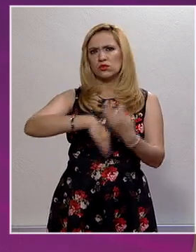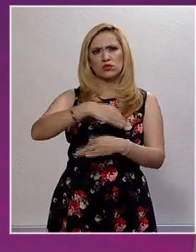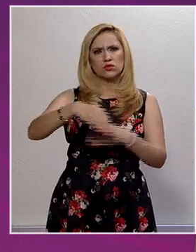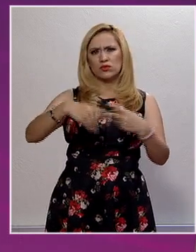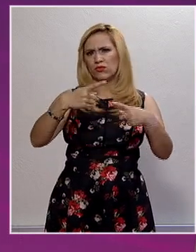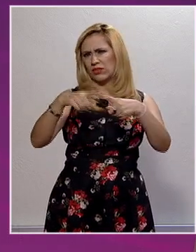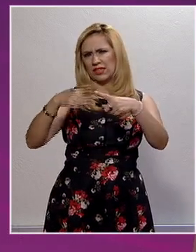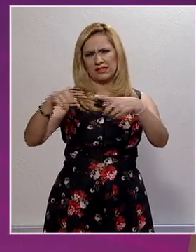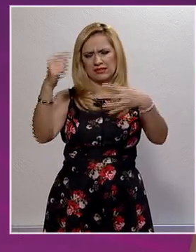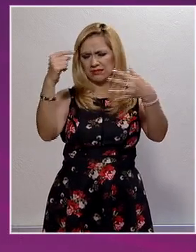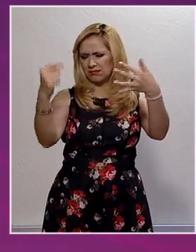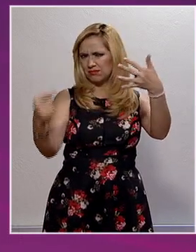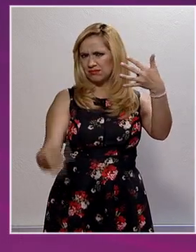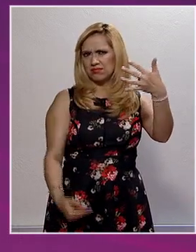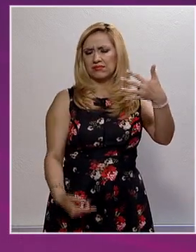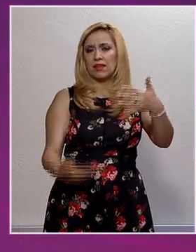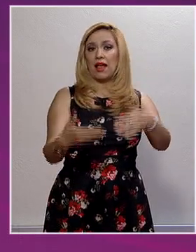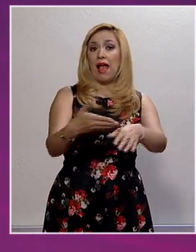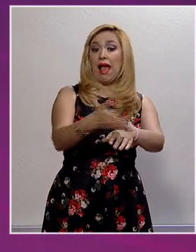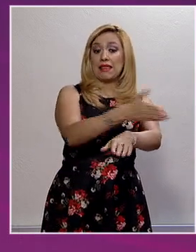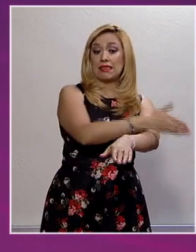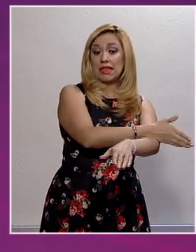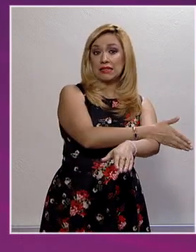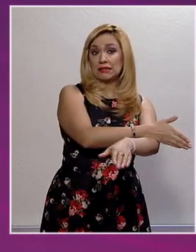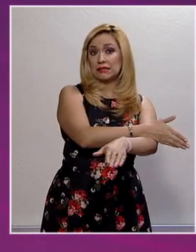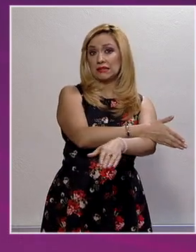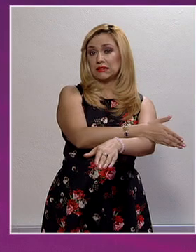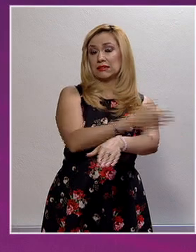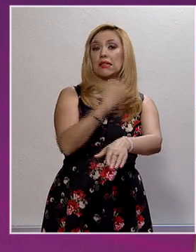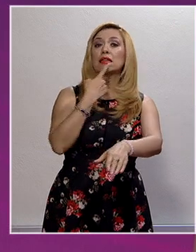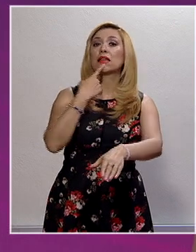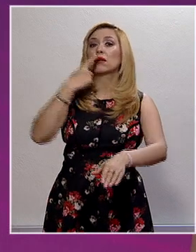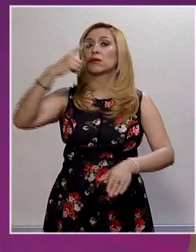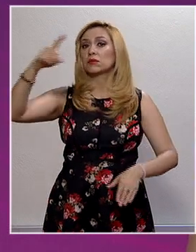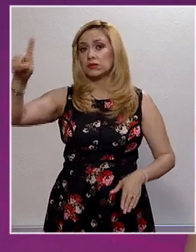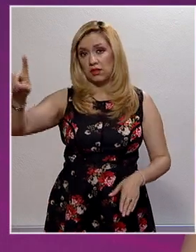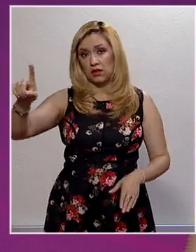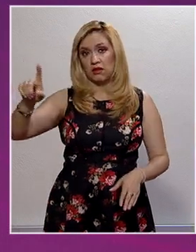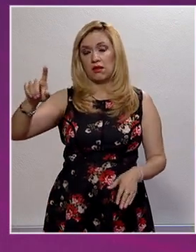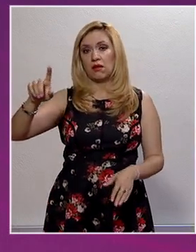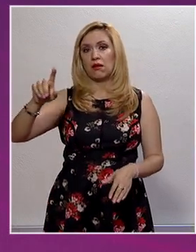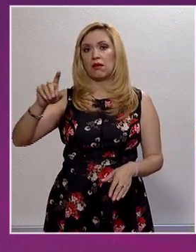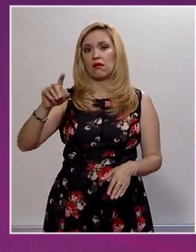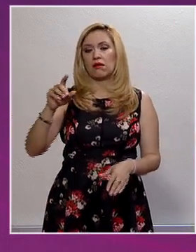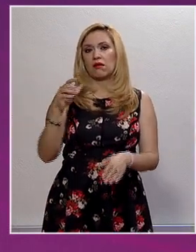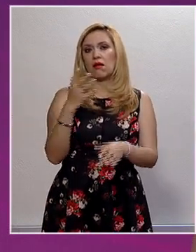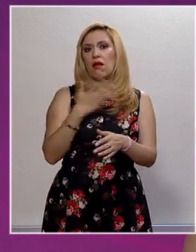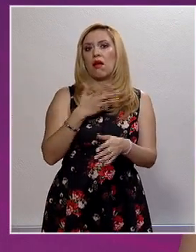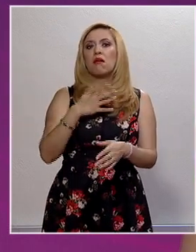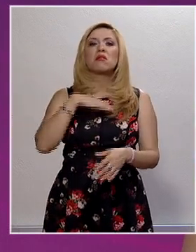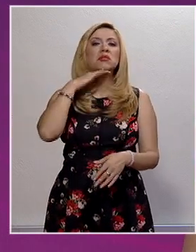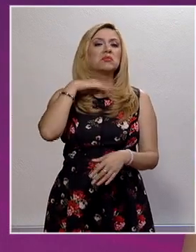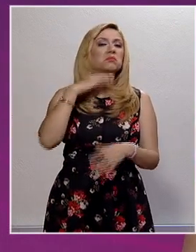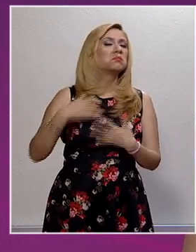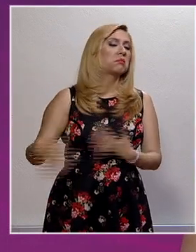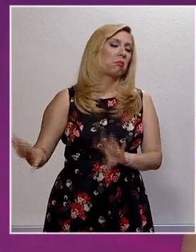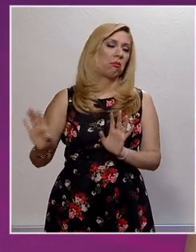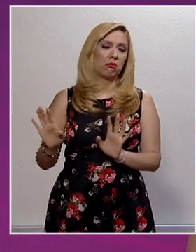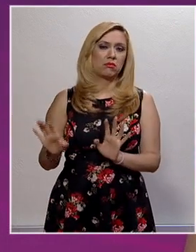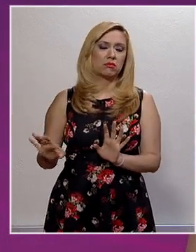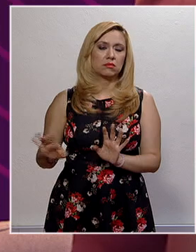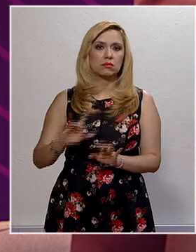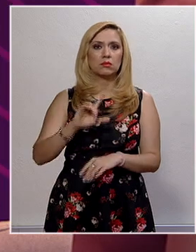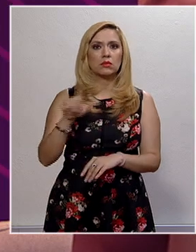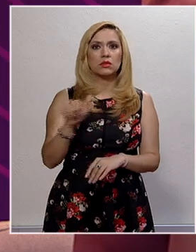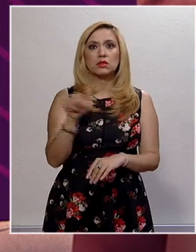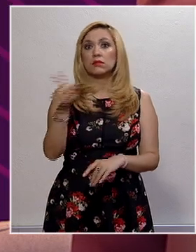momentos, tanto antes siquiera de la denuncia, el hecho de que había esta indiferencia hizo